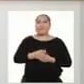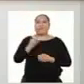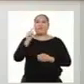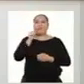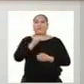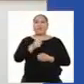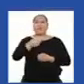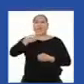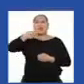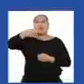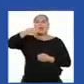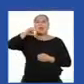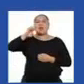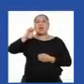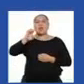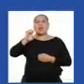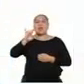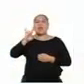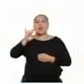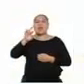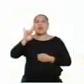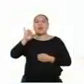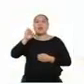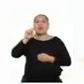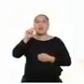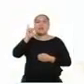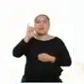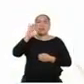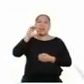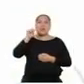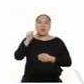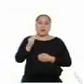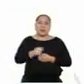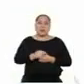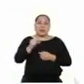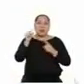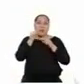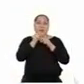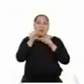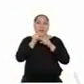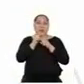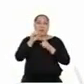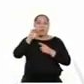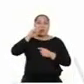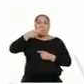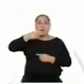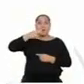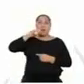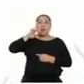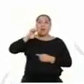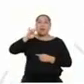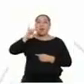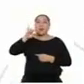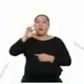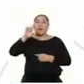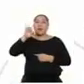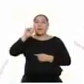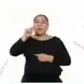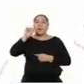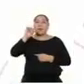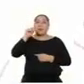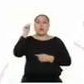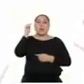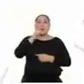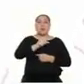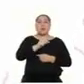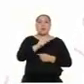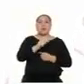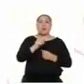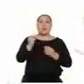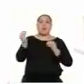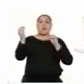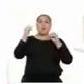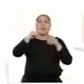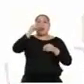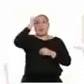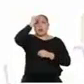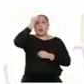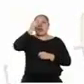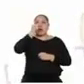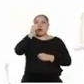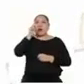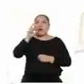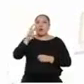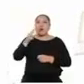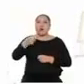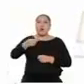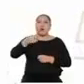Estrategia heurística. La palabra heurística viene del griego euriskein, que